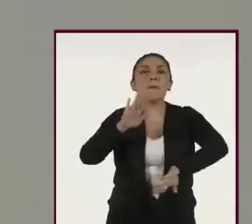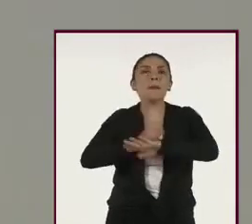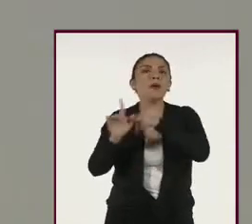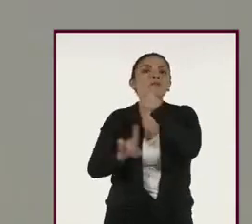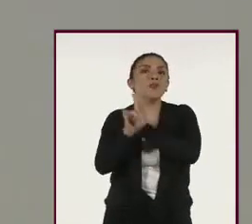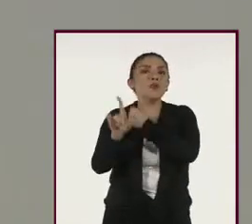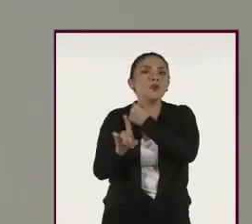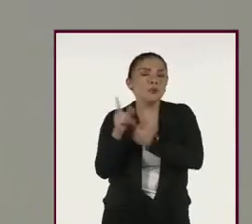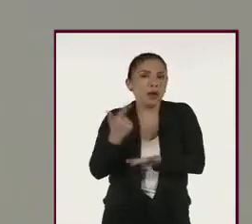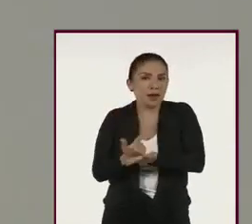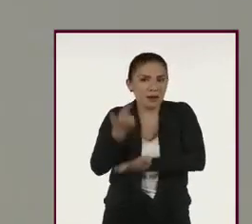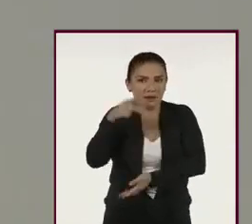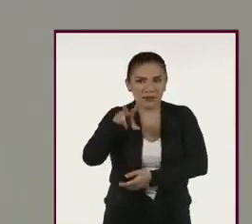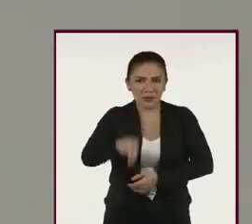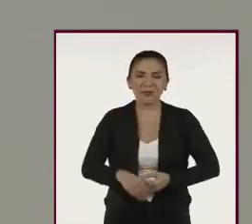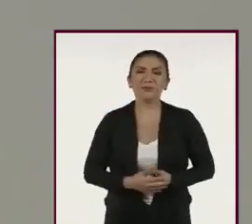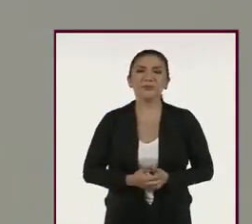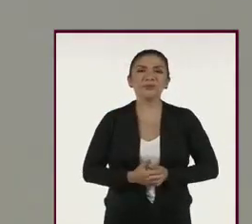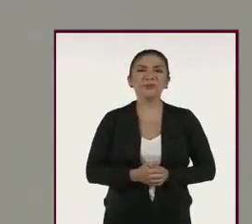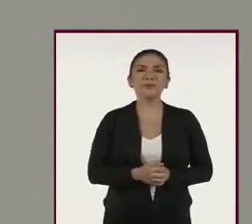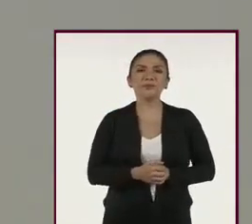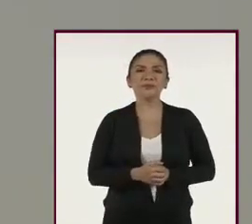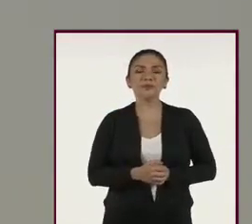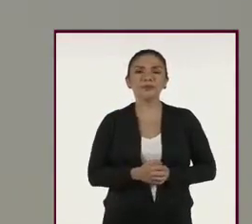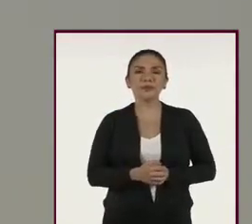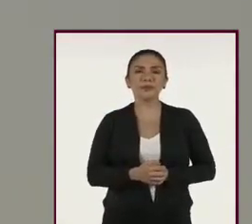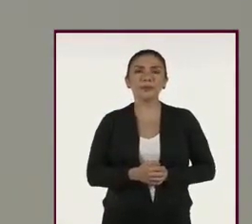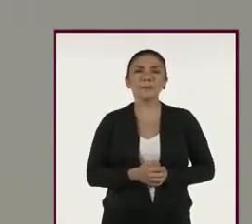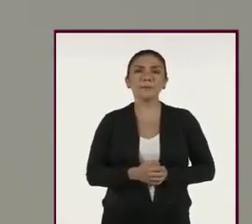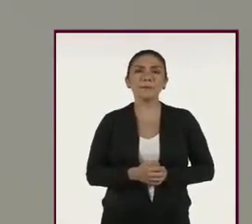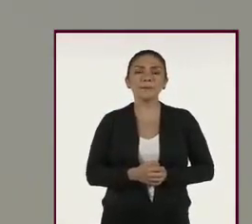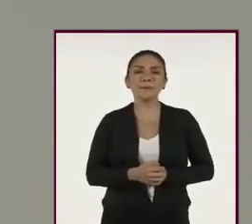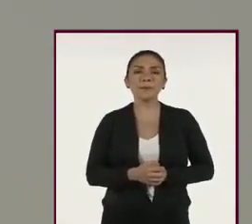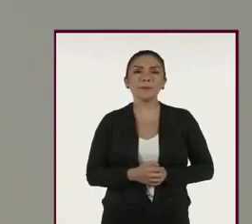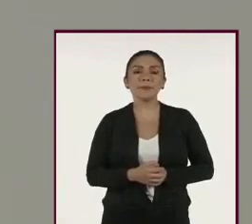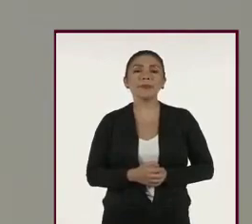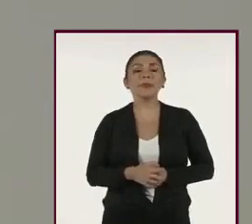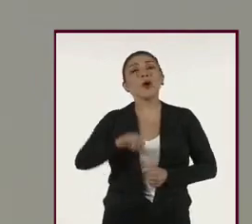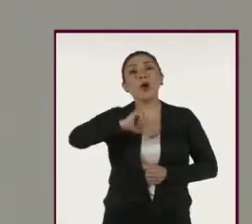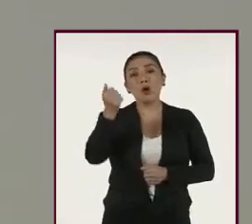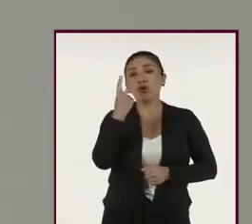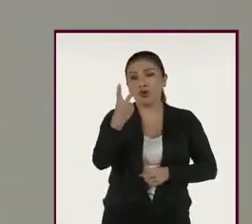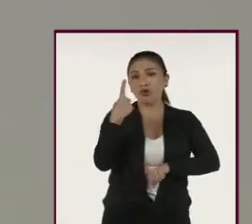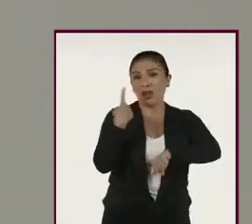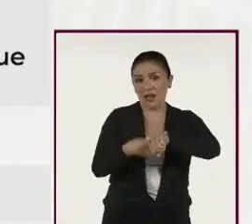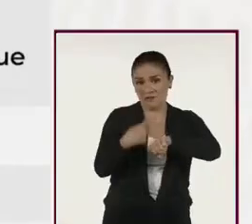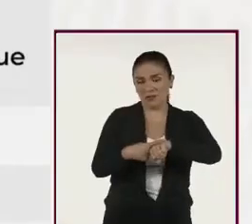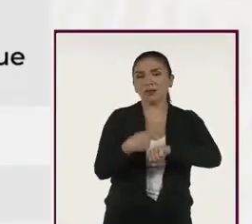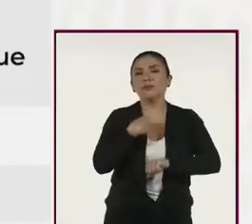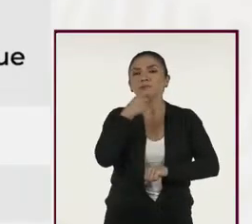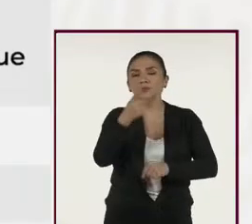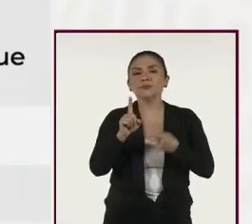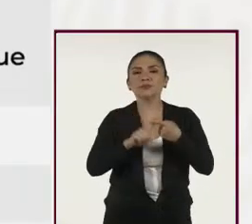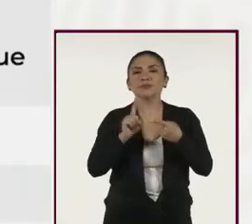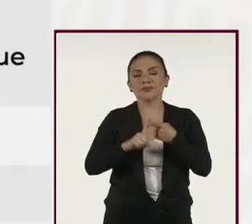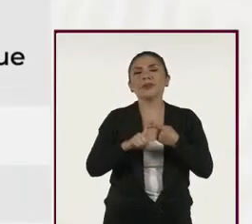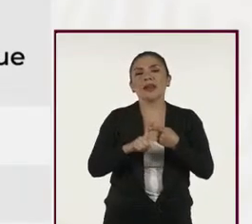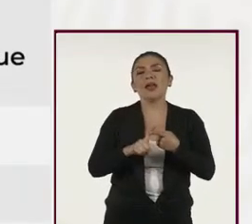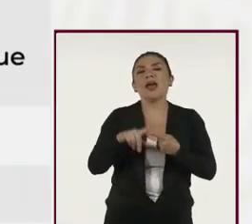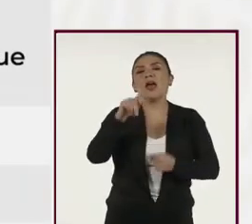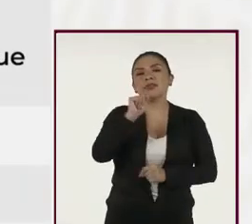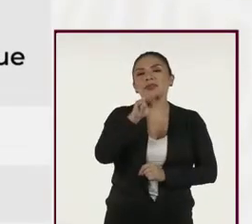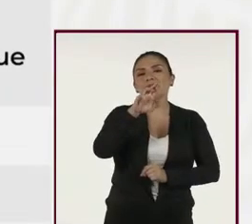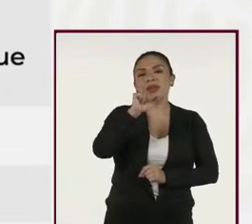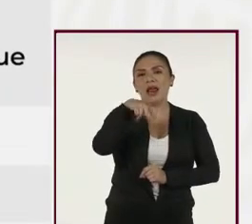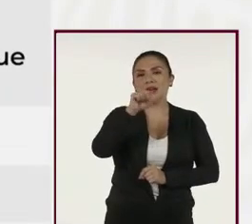de la conducta alimentaria. Y bueno, los últimos 2 padecimientos que vamos a hablar rápidamente es el trastorno por atracón. En el